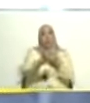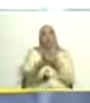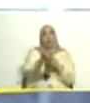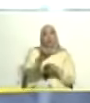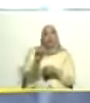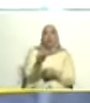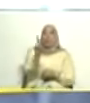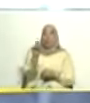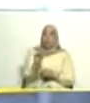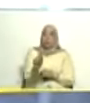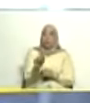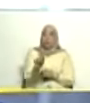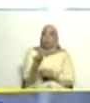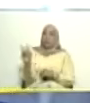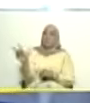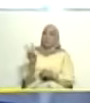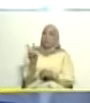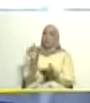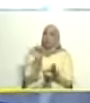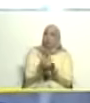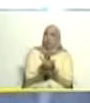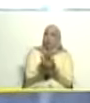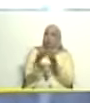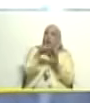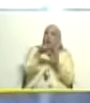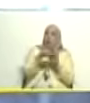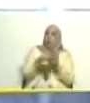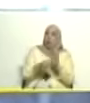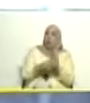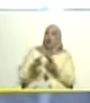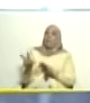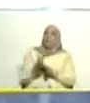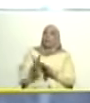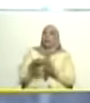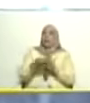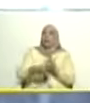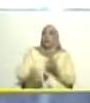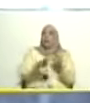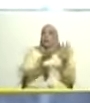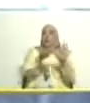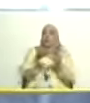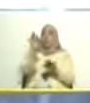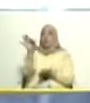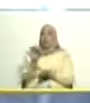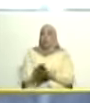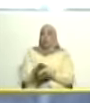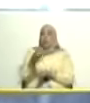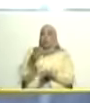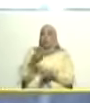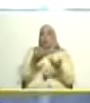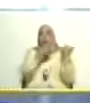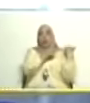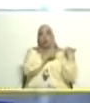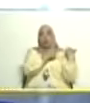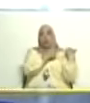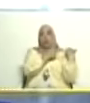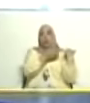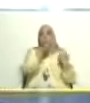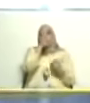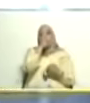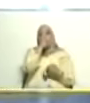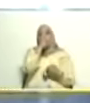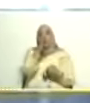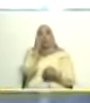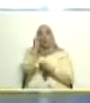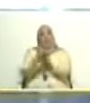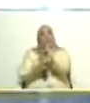un segundo, con apretar una tecla, Venezuela perdió el 77% de sus corresponsales bancarios internacionales.